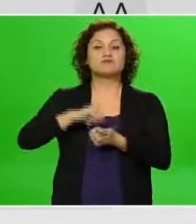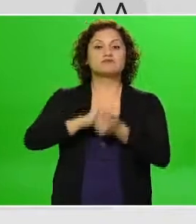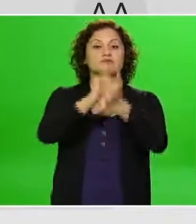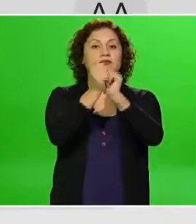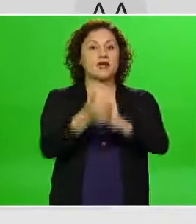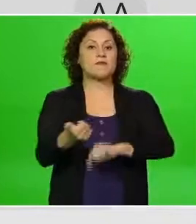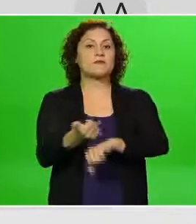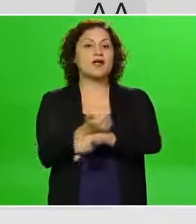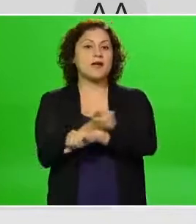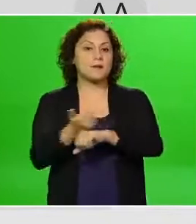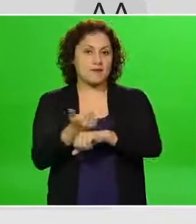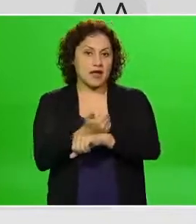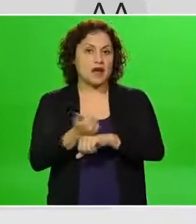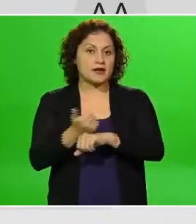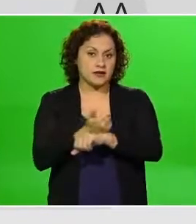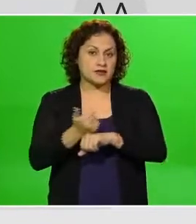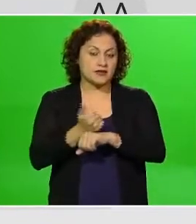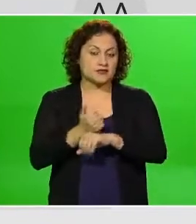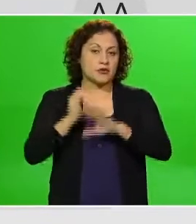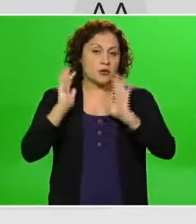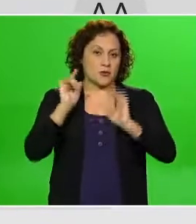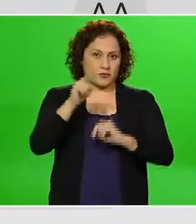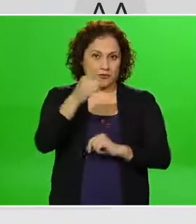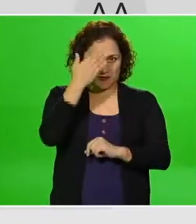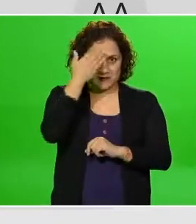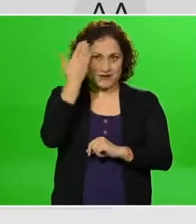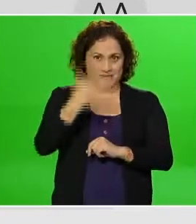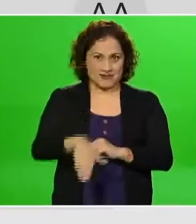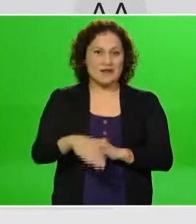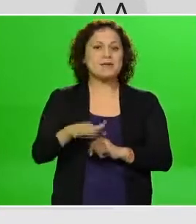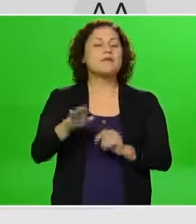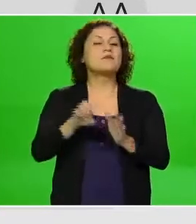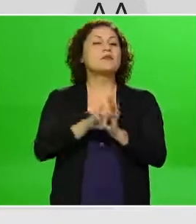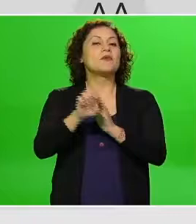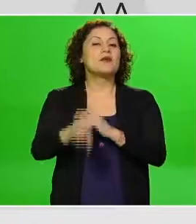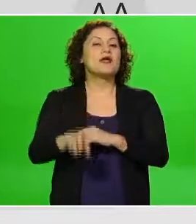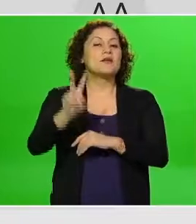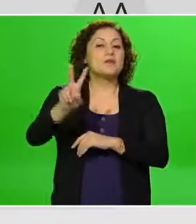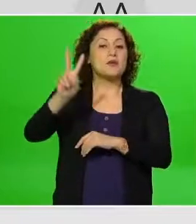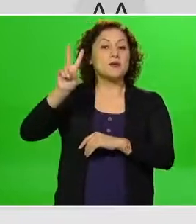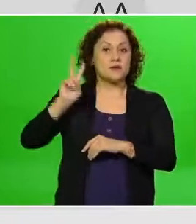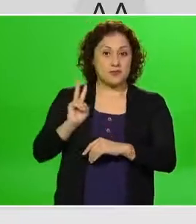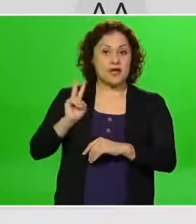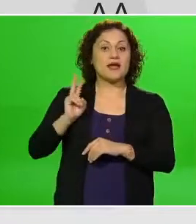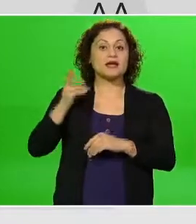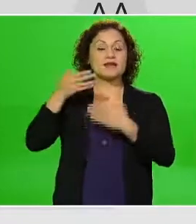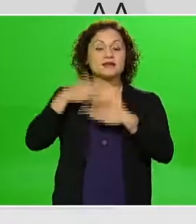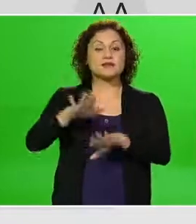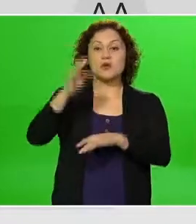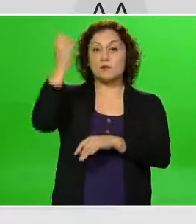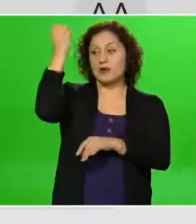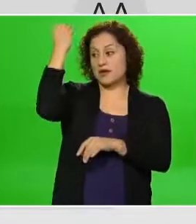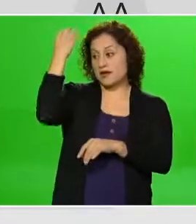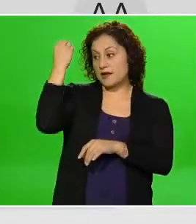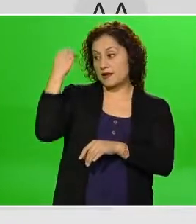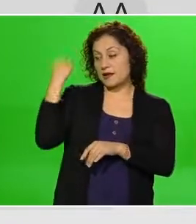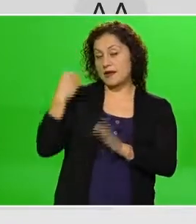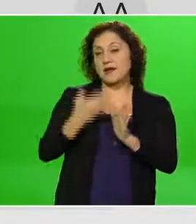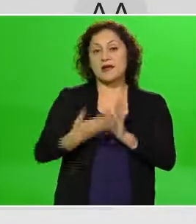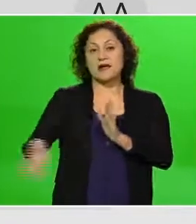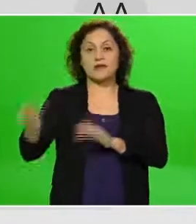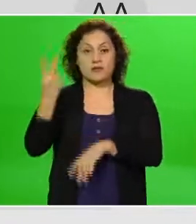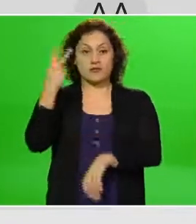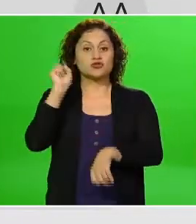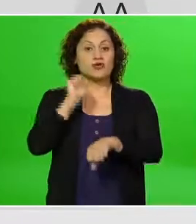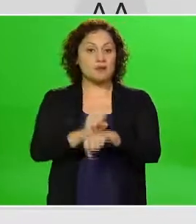de México, que además se mantiene, porque ustedes recuerdan en la presentación que se hizo el día viernes de la actualización del semáforo para las siguientes 2 semanas, pues